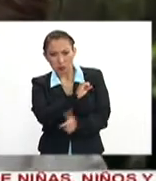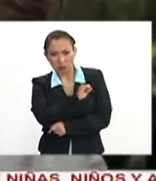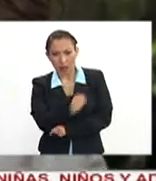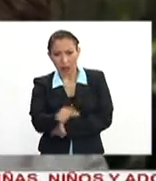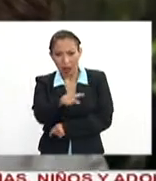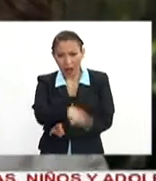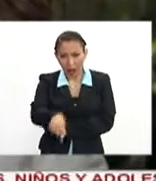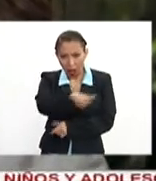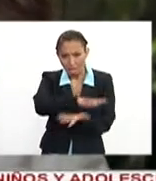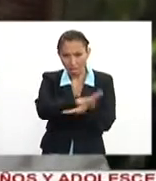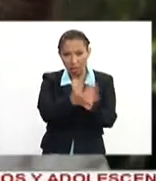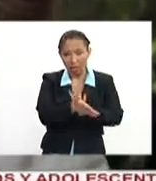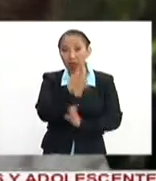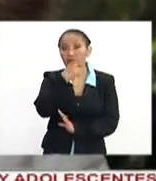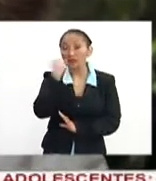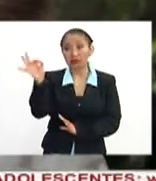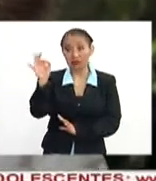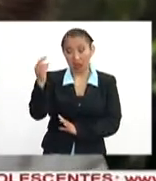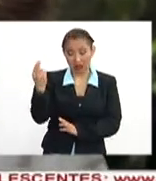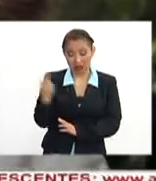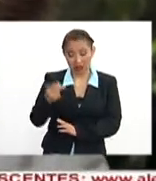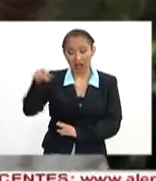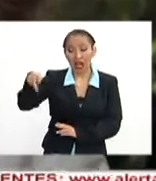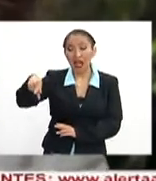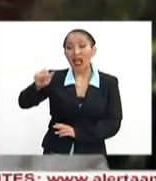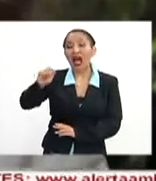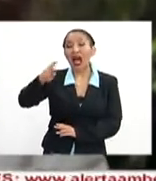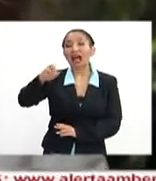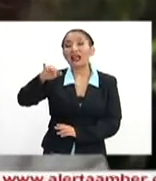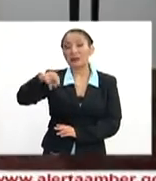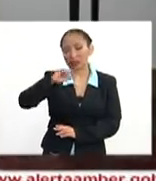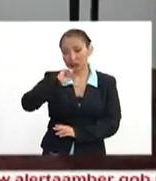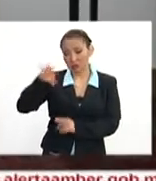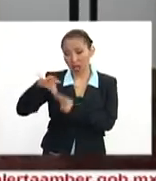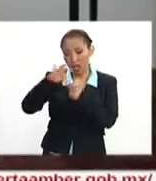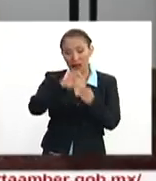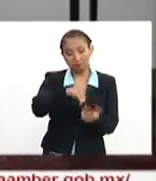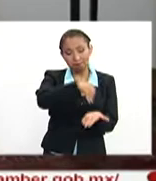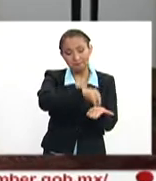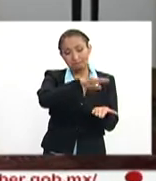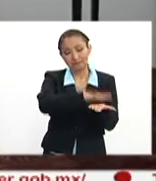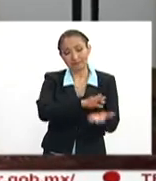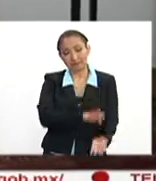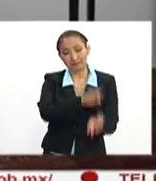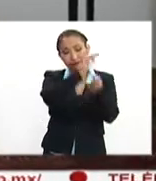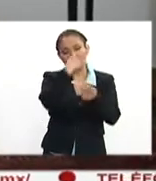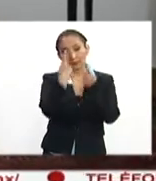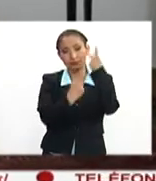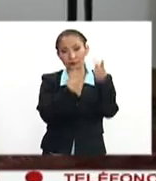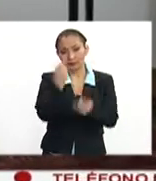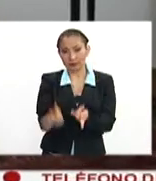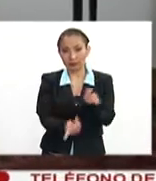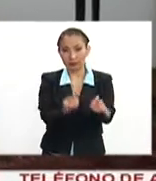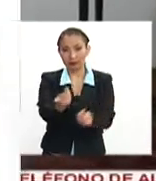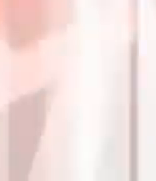organizada. Precisó que si es necesario, Karime Macías podría ser citada a declarar.